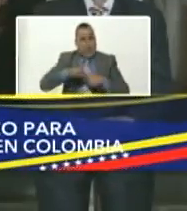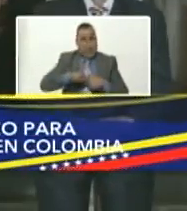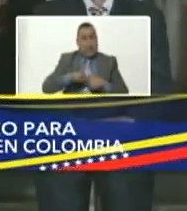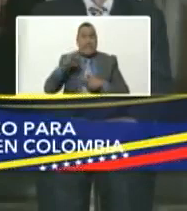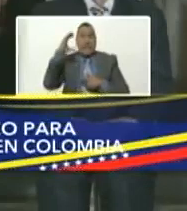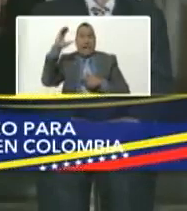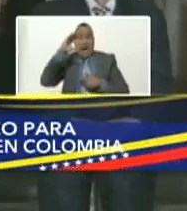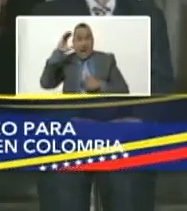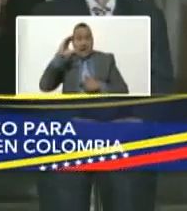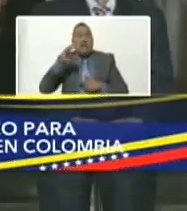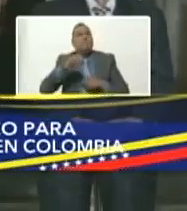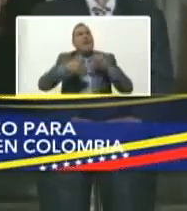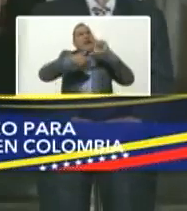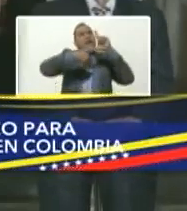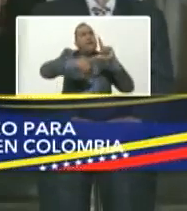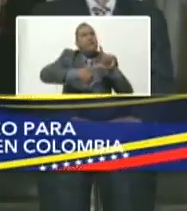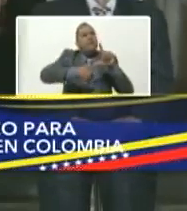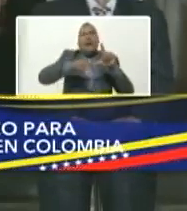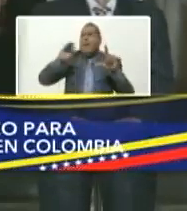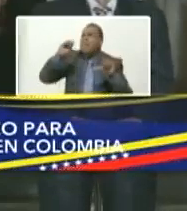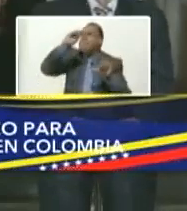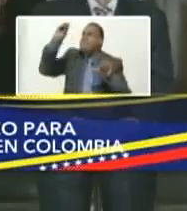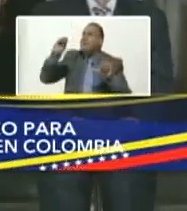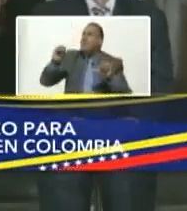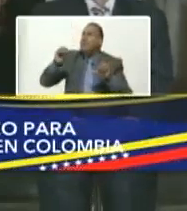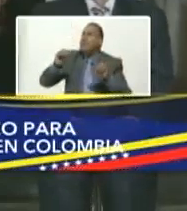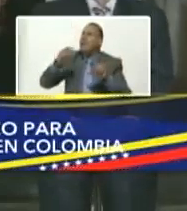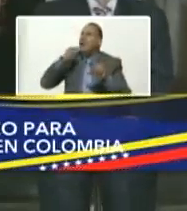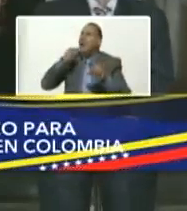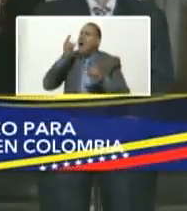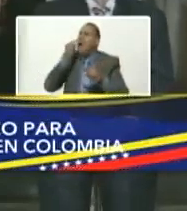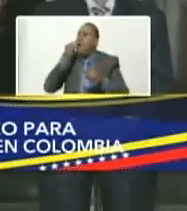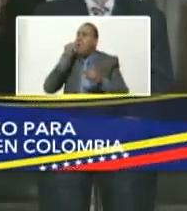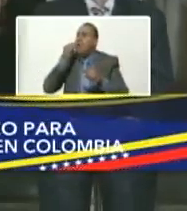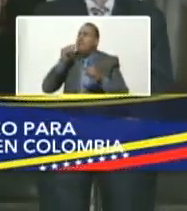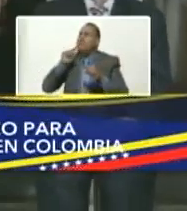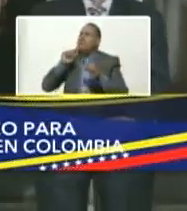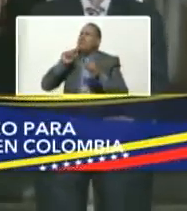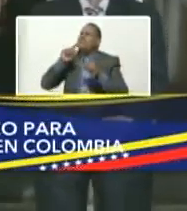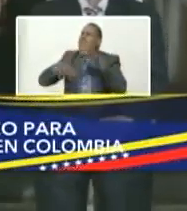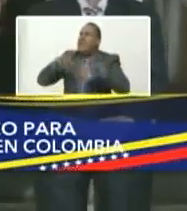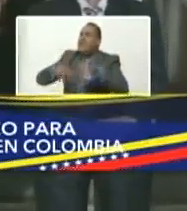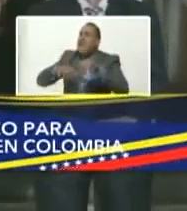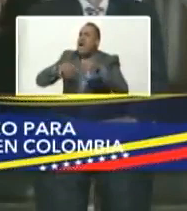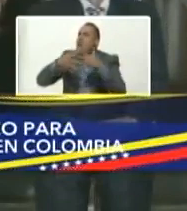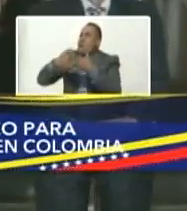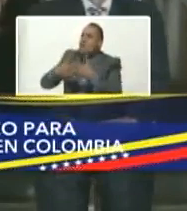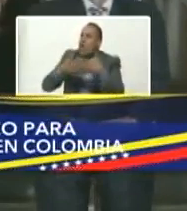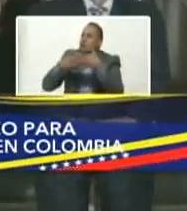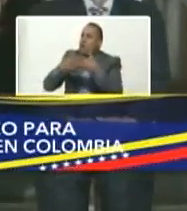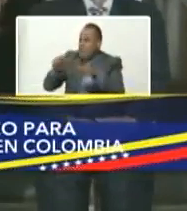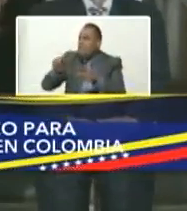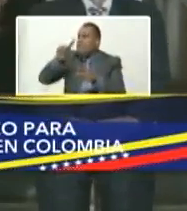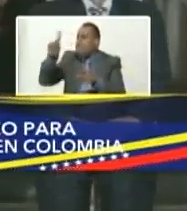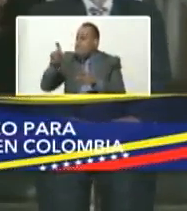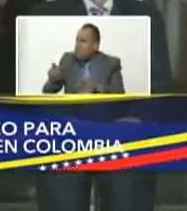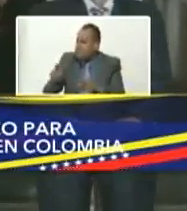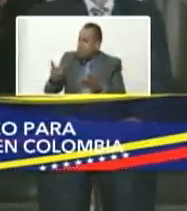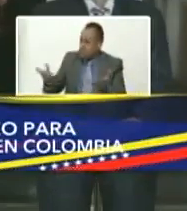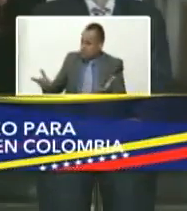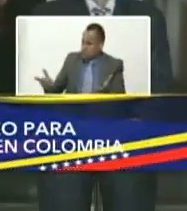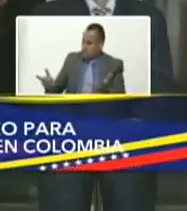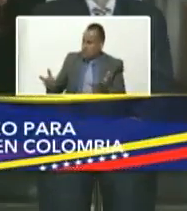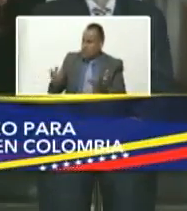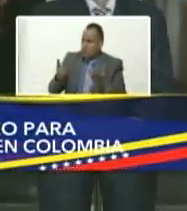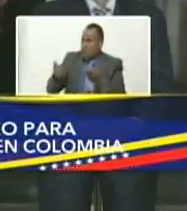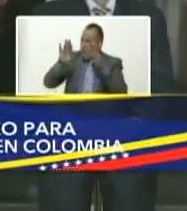Estados Unidos a Anthony Blinken y a los gobernantes de Estados Unidos. Pareciera haber llegado el momento de cerrar esa